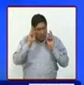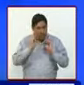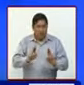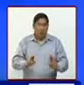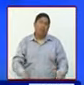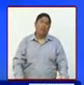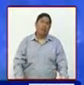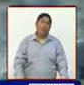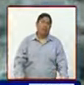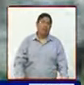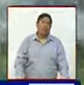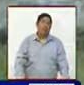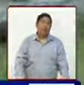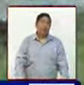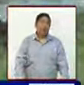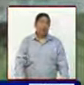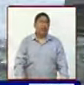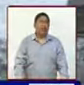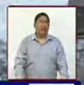respetar.